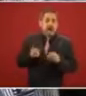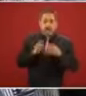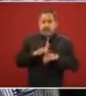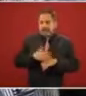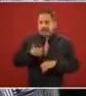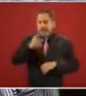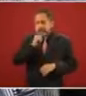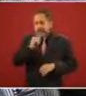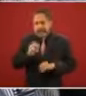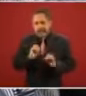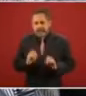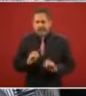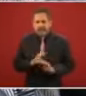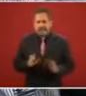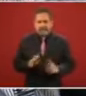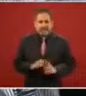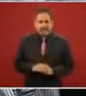no